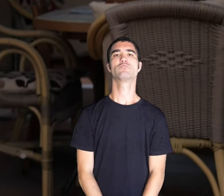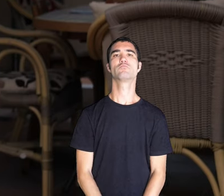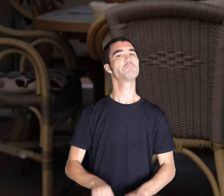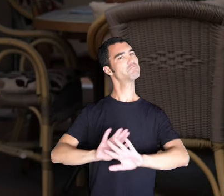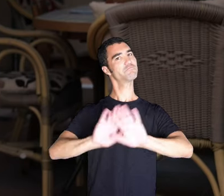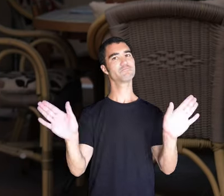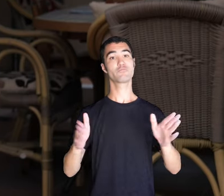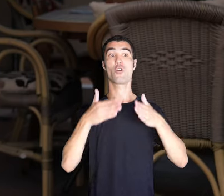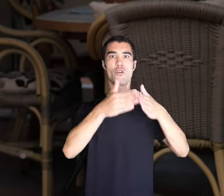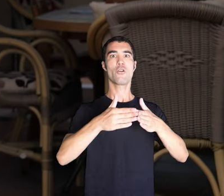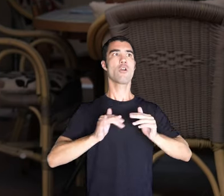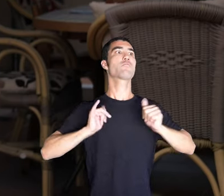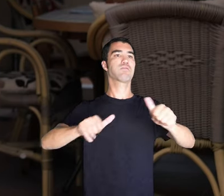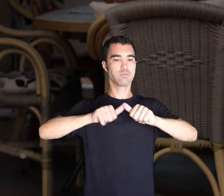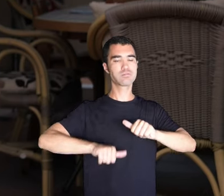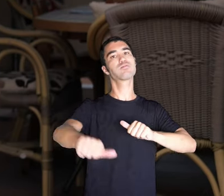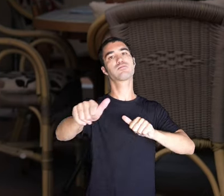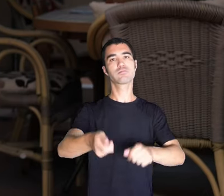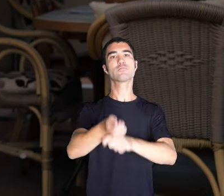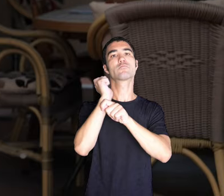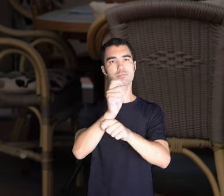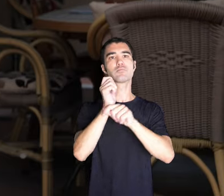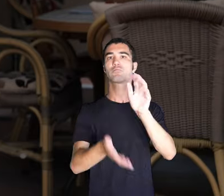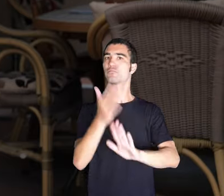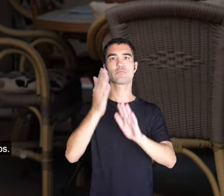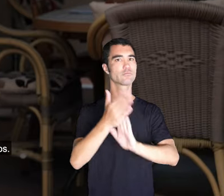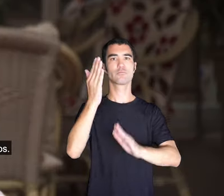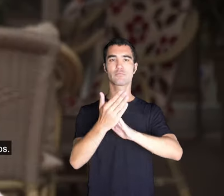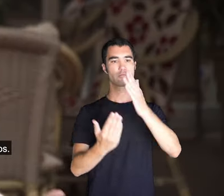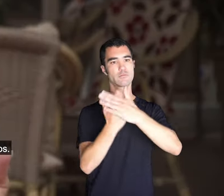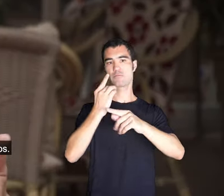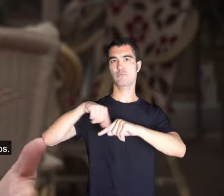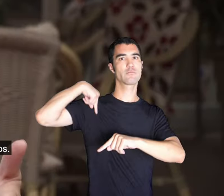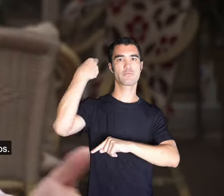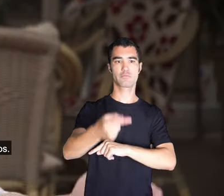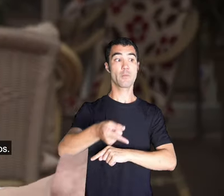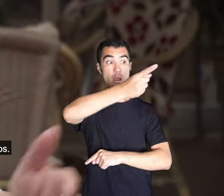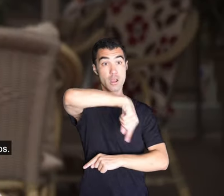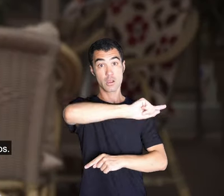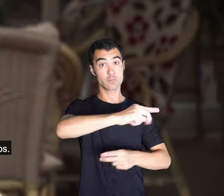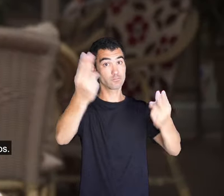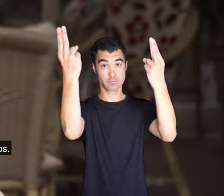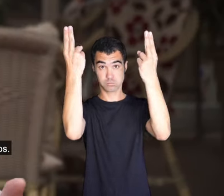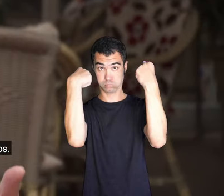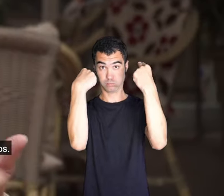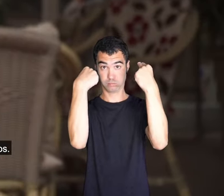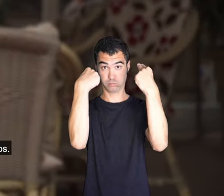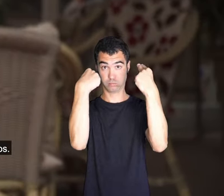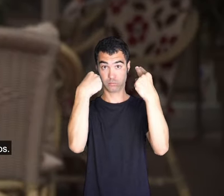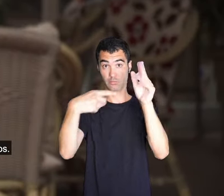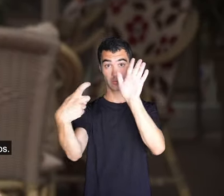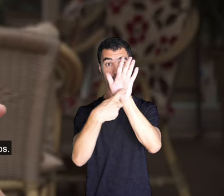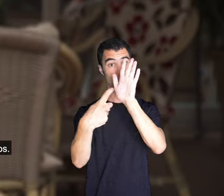Y ya está, la barca pudo empezar a pescar el día después. Ellos estaban sometidos a